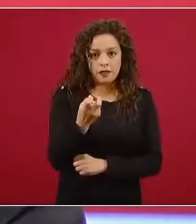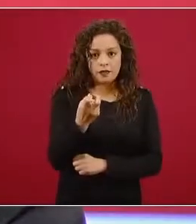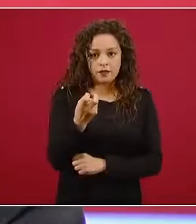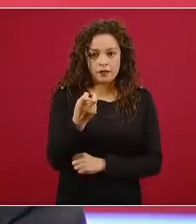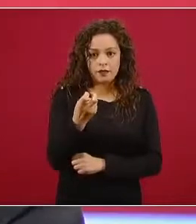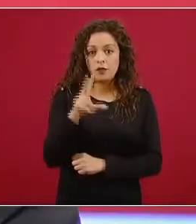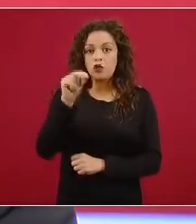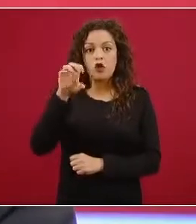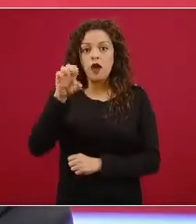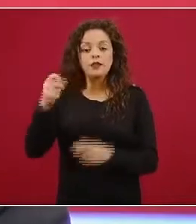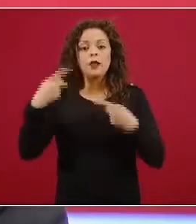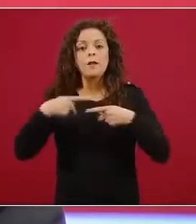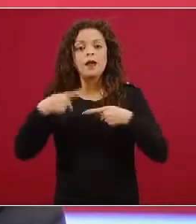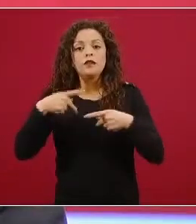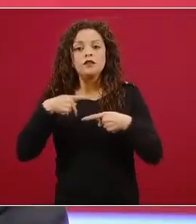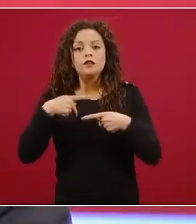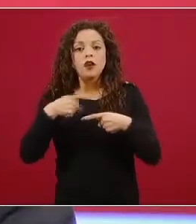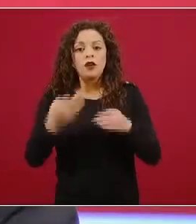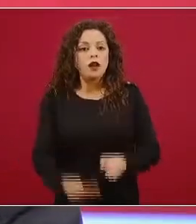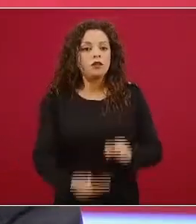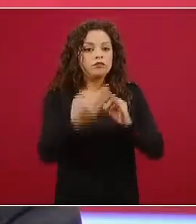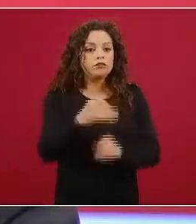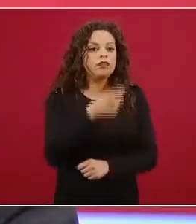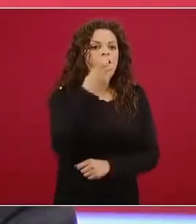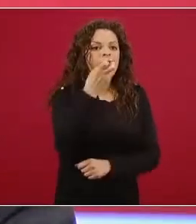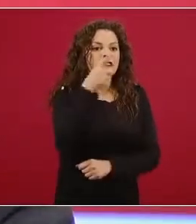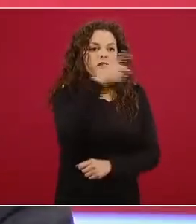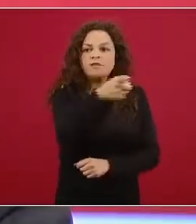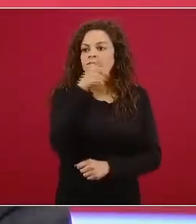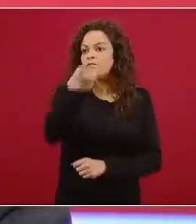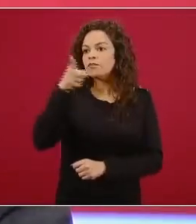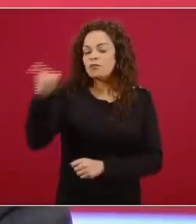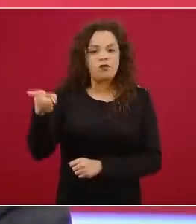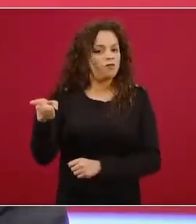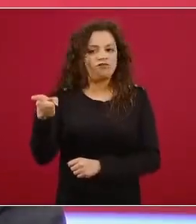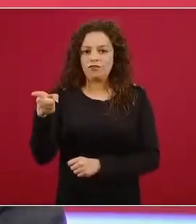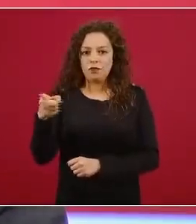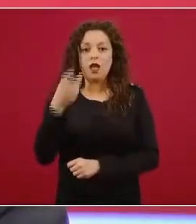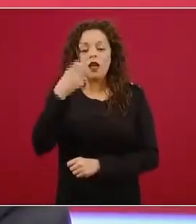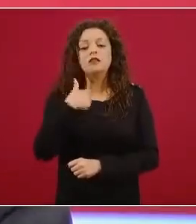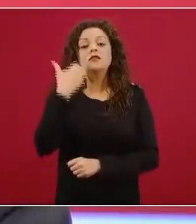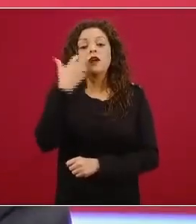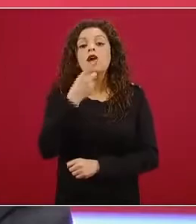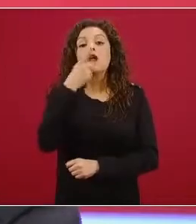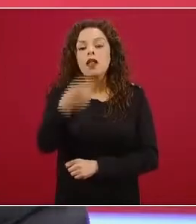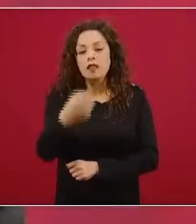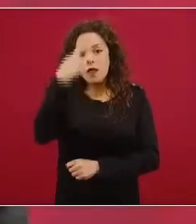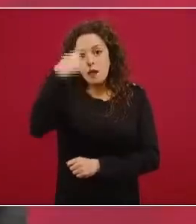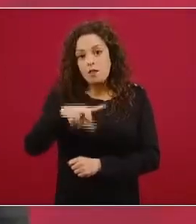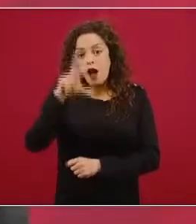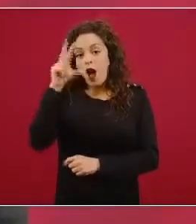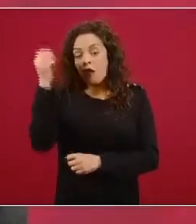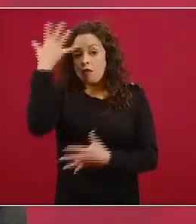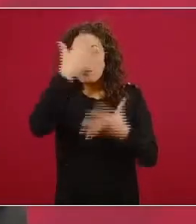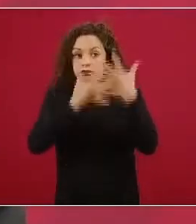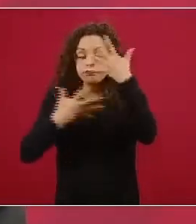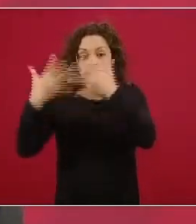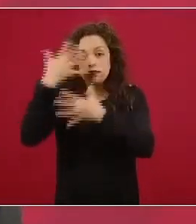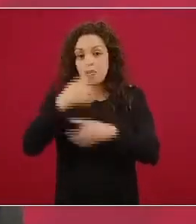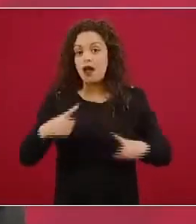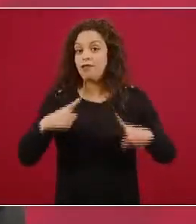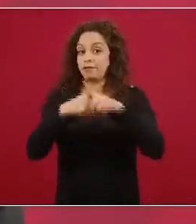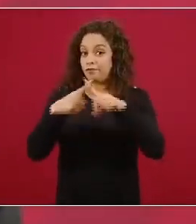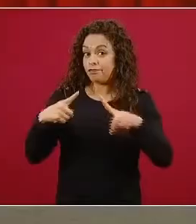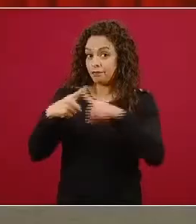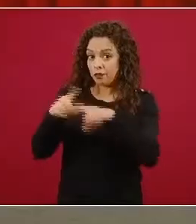a las personas. Me sentí obligado a decir esto para que no haya confusión, y sé que a veces en las